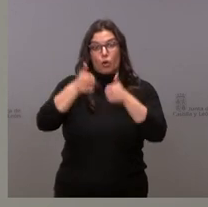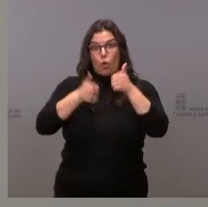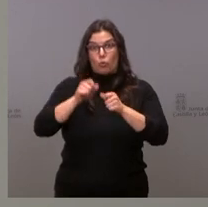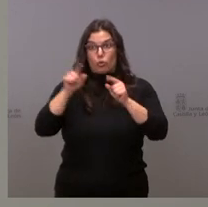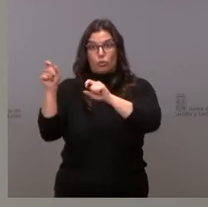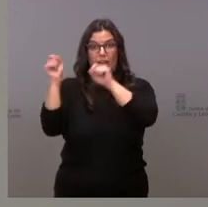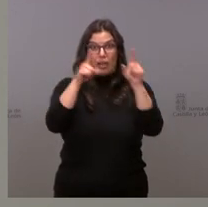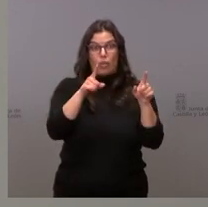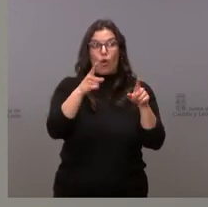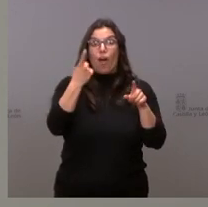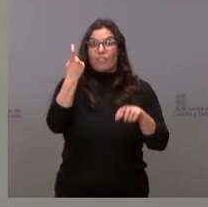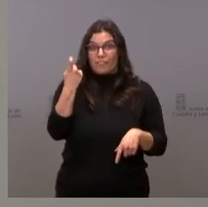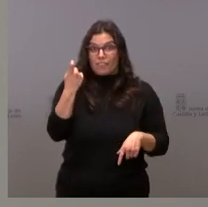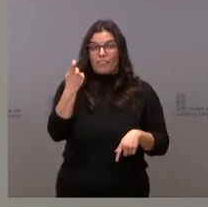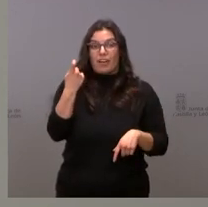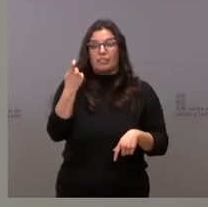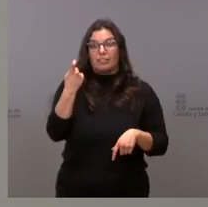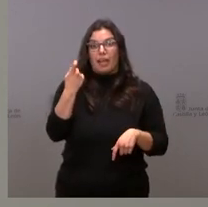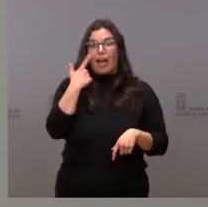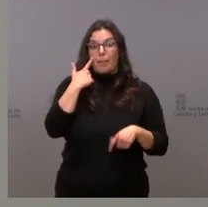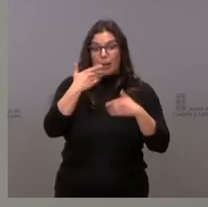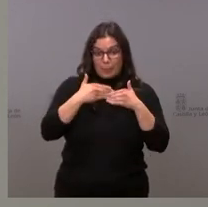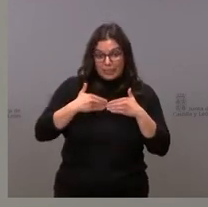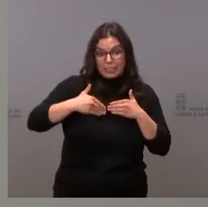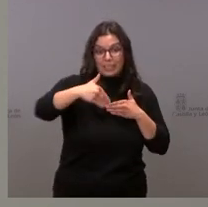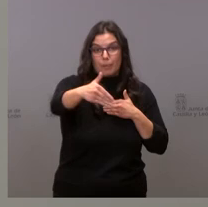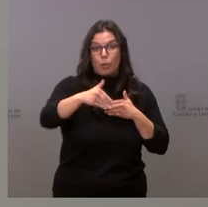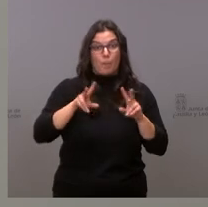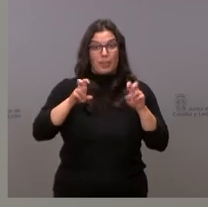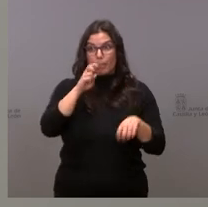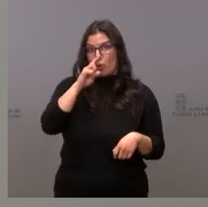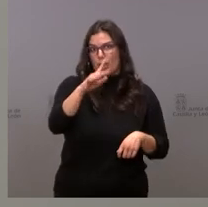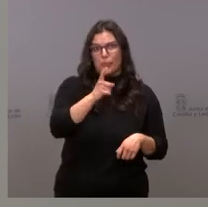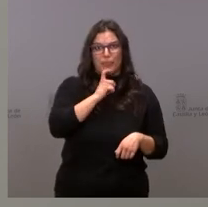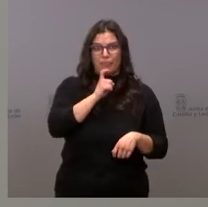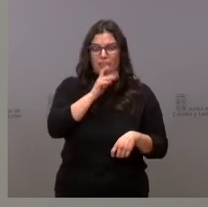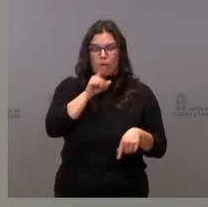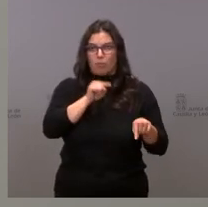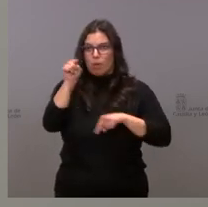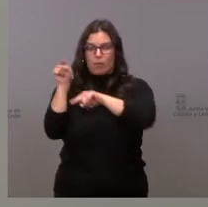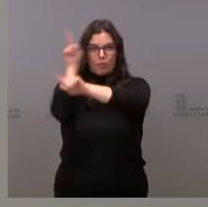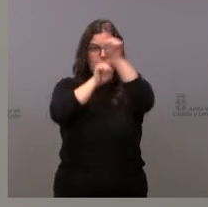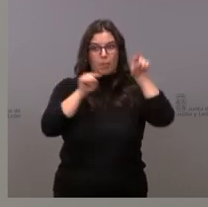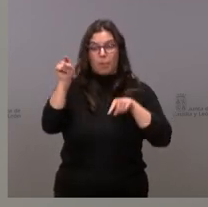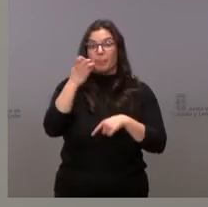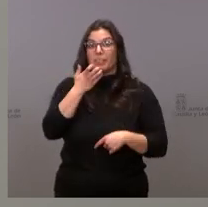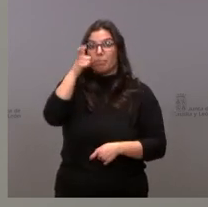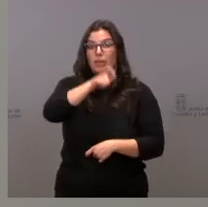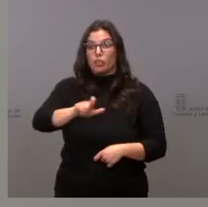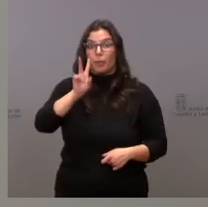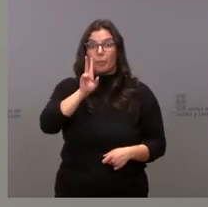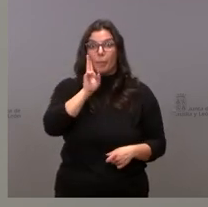abierto y permanente durante más tiempo pues los primeros años van a ser dificultosos en cuanto los profesionales vean que tienen una posibilidad